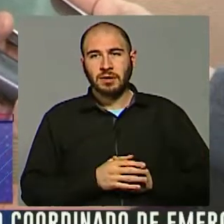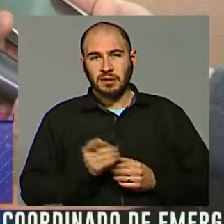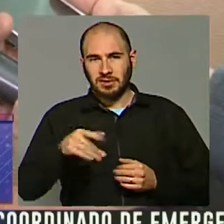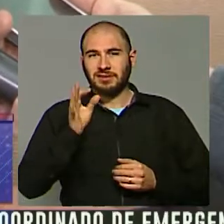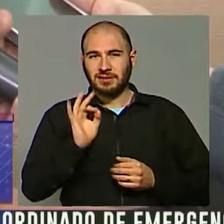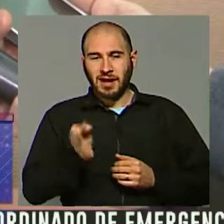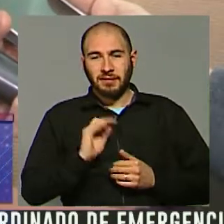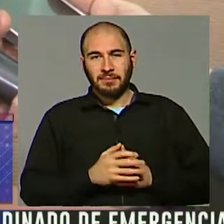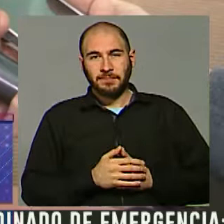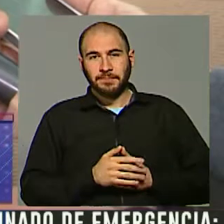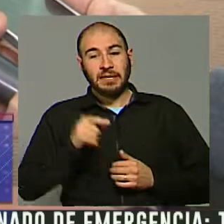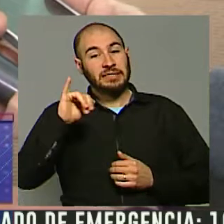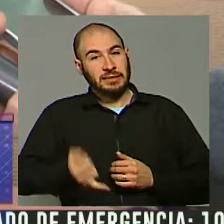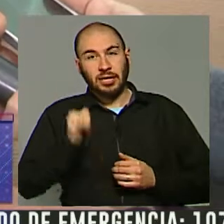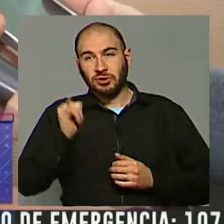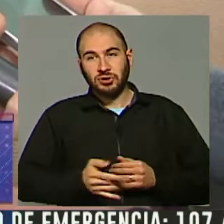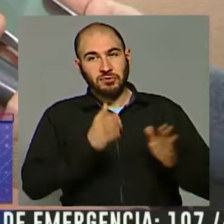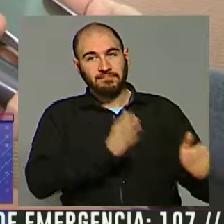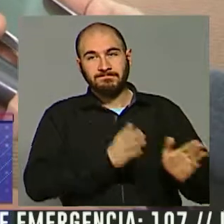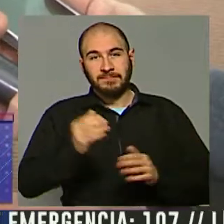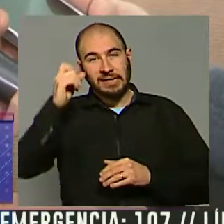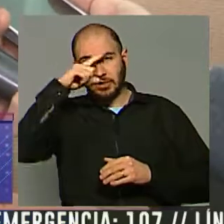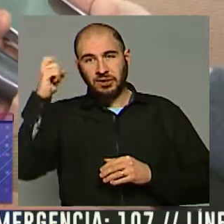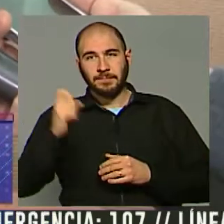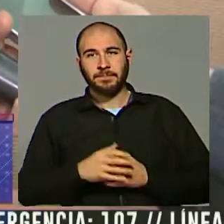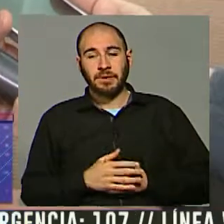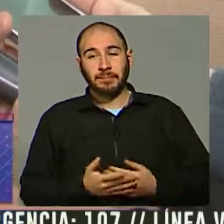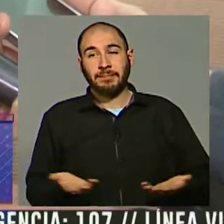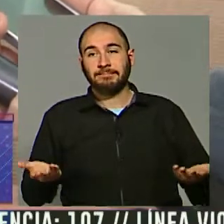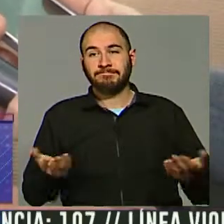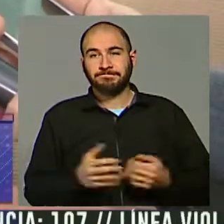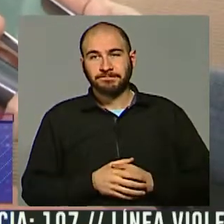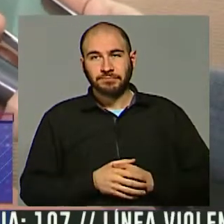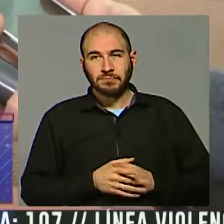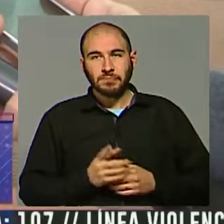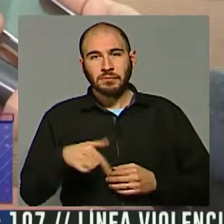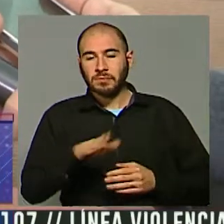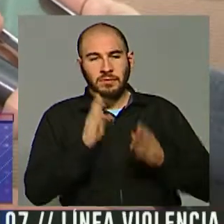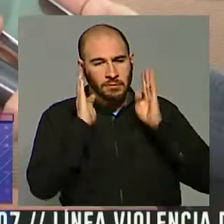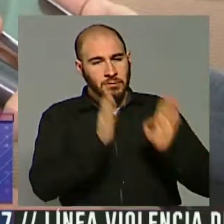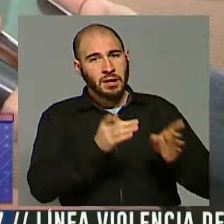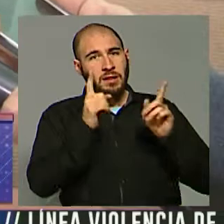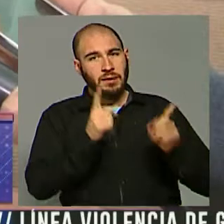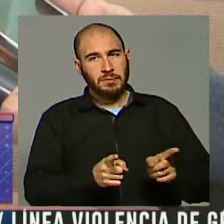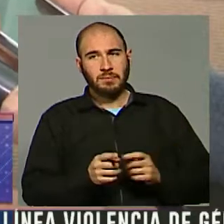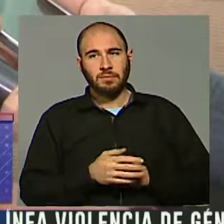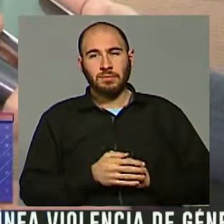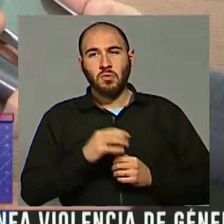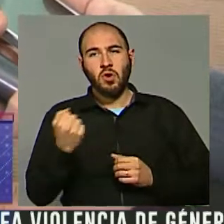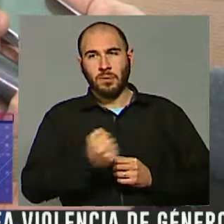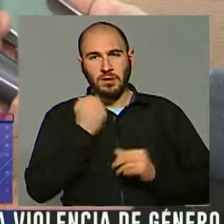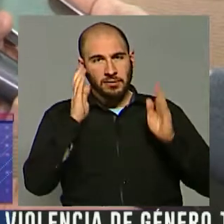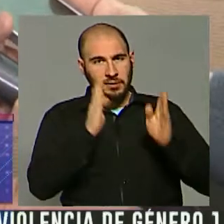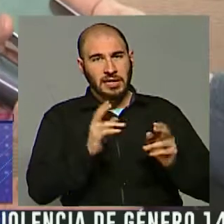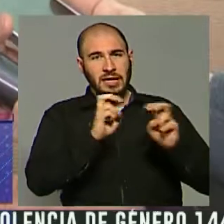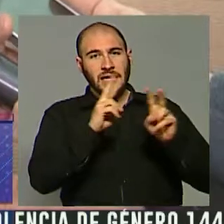Entendemos que se tiene que llevar a cabo esto a nivel nacional, pero nunca desatender y prestar fundamentalmente atención a